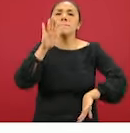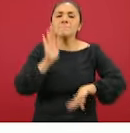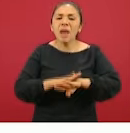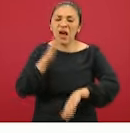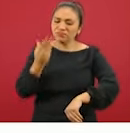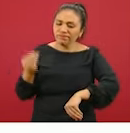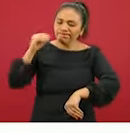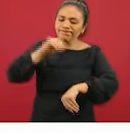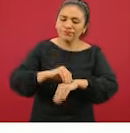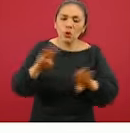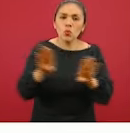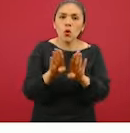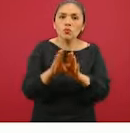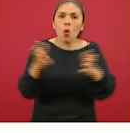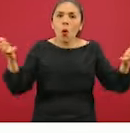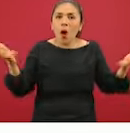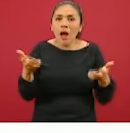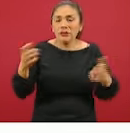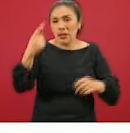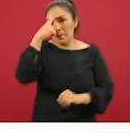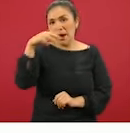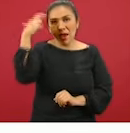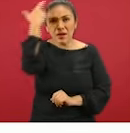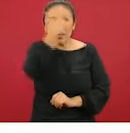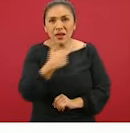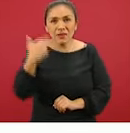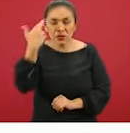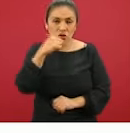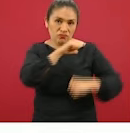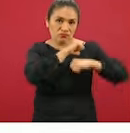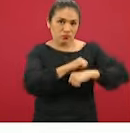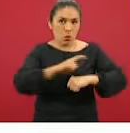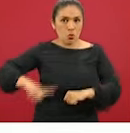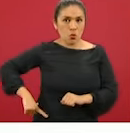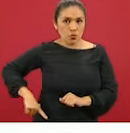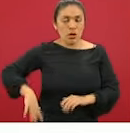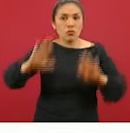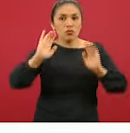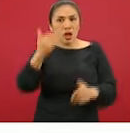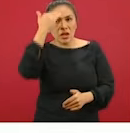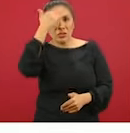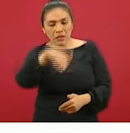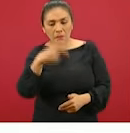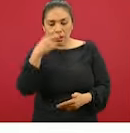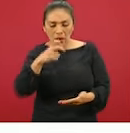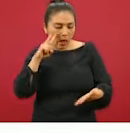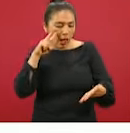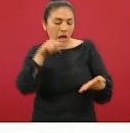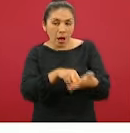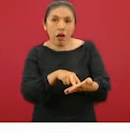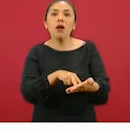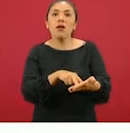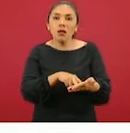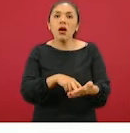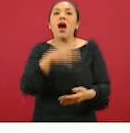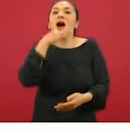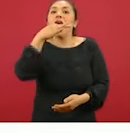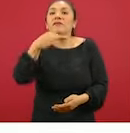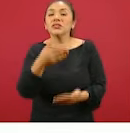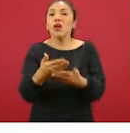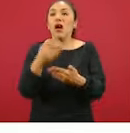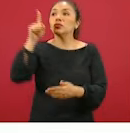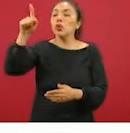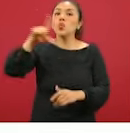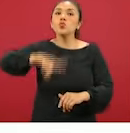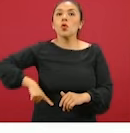implementar una acción de revisión por parte del Estado, ya que el conocimiento de esta acción permite un alertamiento al Estado